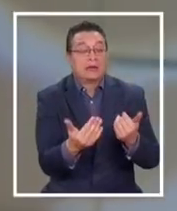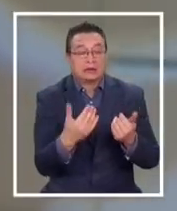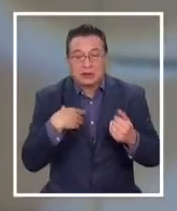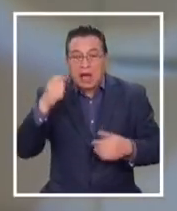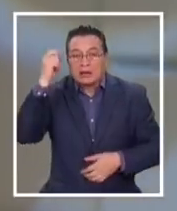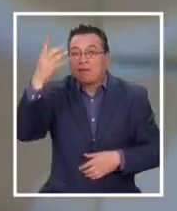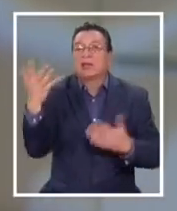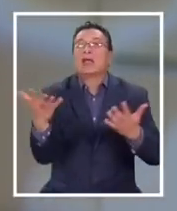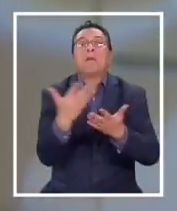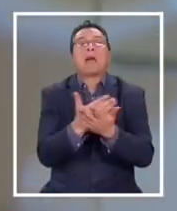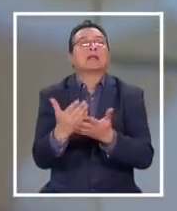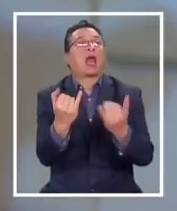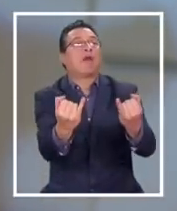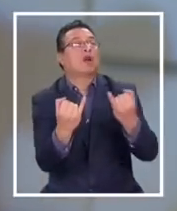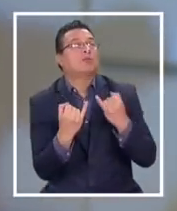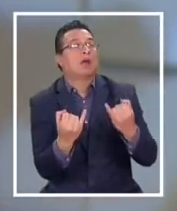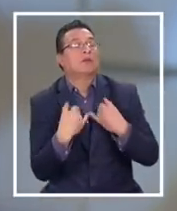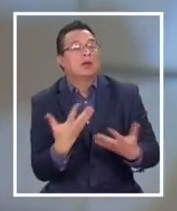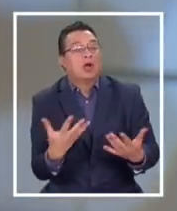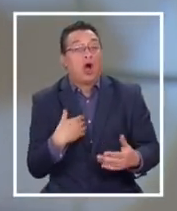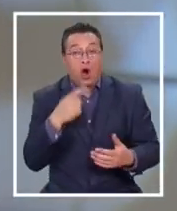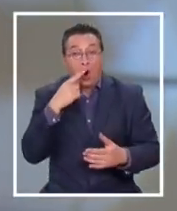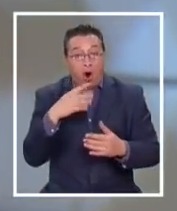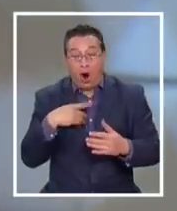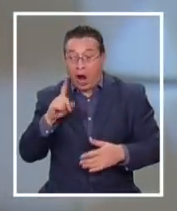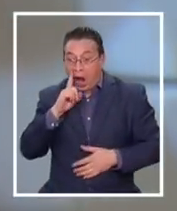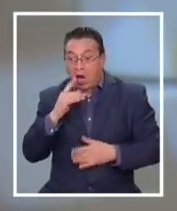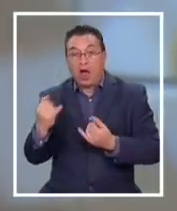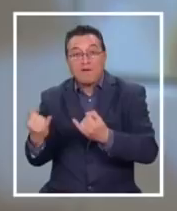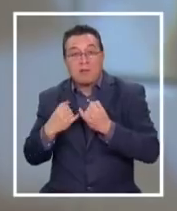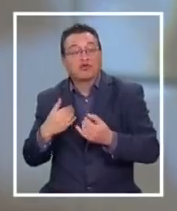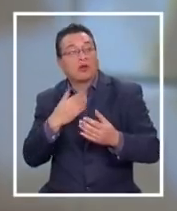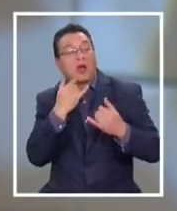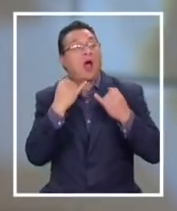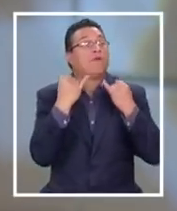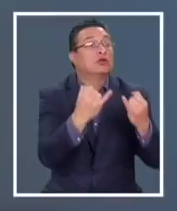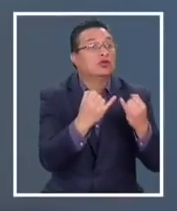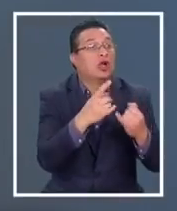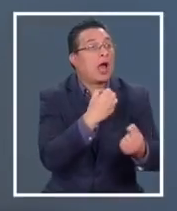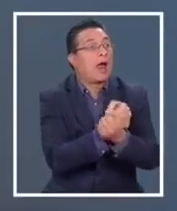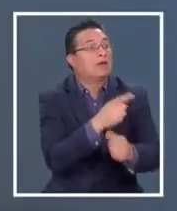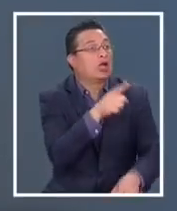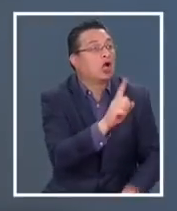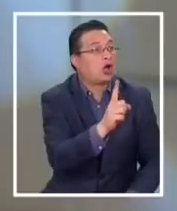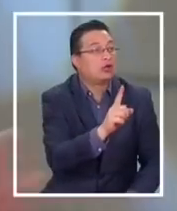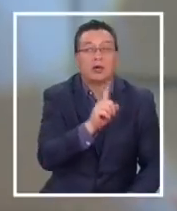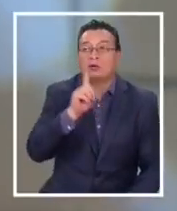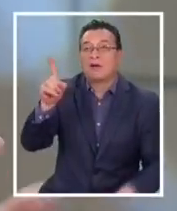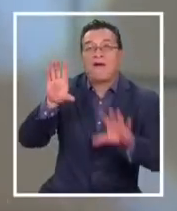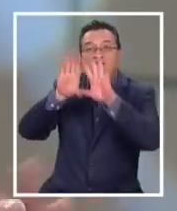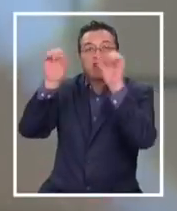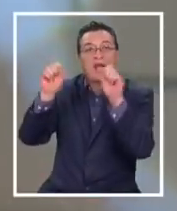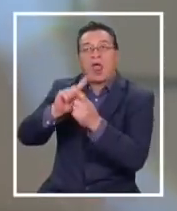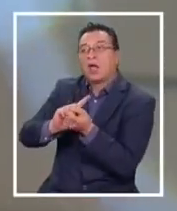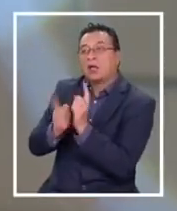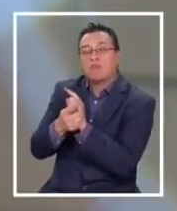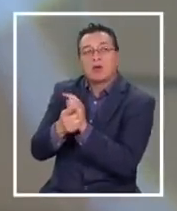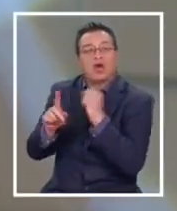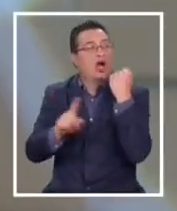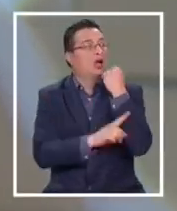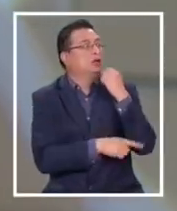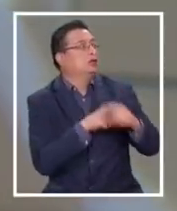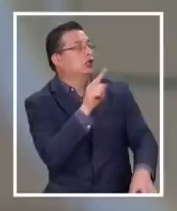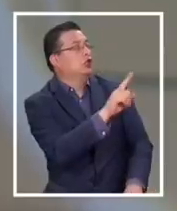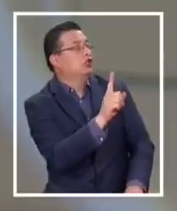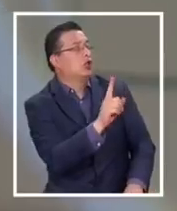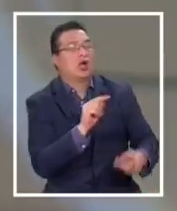sus causas. O muchas veces quieren aportar información y no saben a dónde ir. Llegan a carabineros, no, es que el fiscal cambió, o estamos recibiendo diligencia,